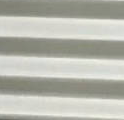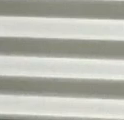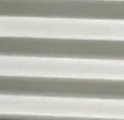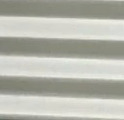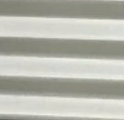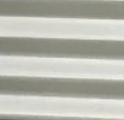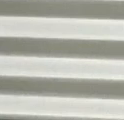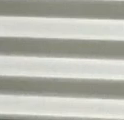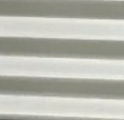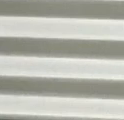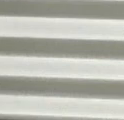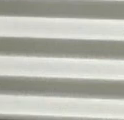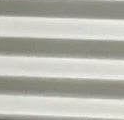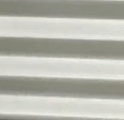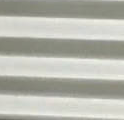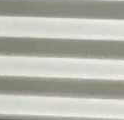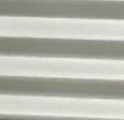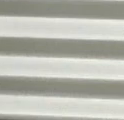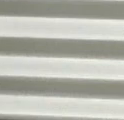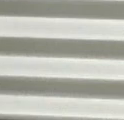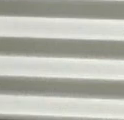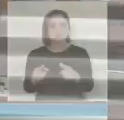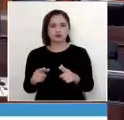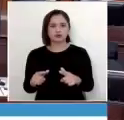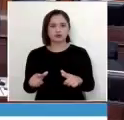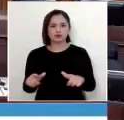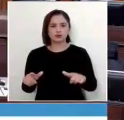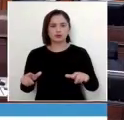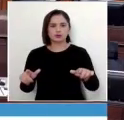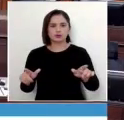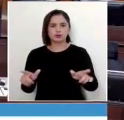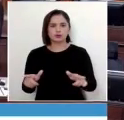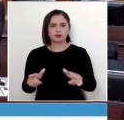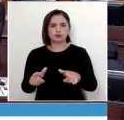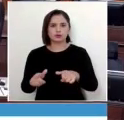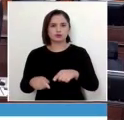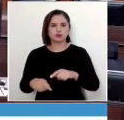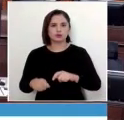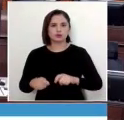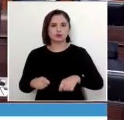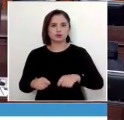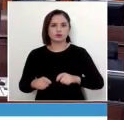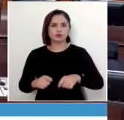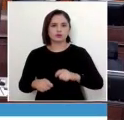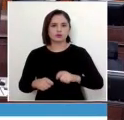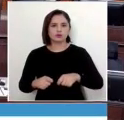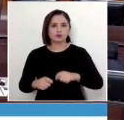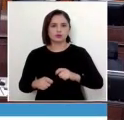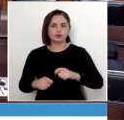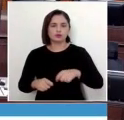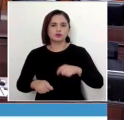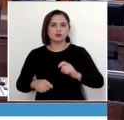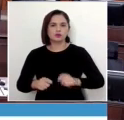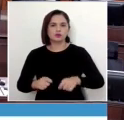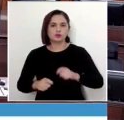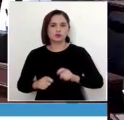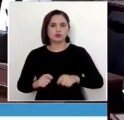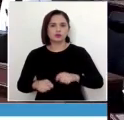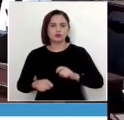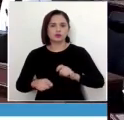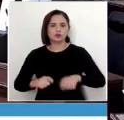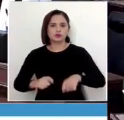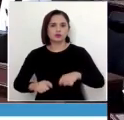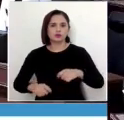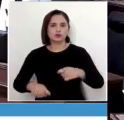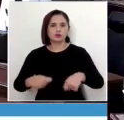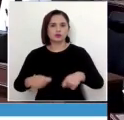y cuando finalmente comenzaron a trabajar y volvieron a entregar esto a la comisión experta para que les presentara indicaciones. Y más